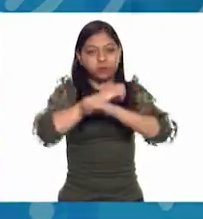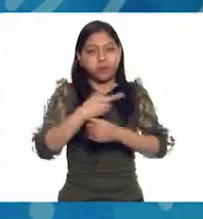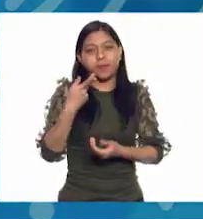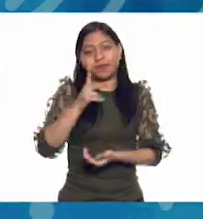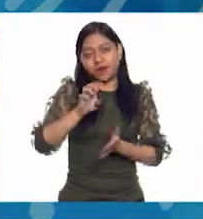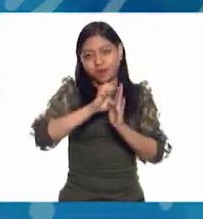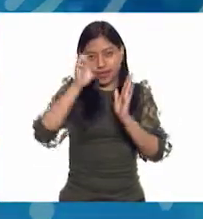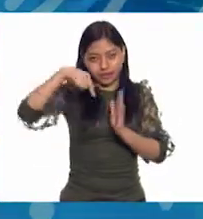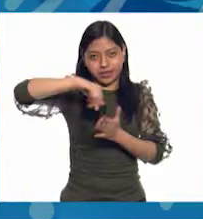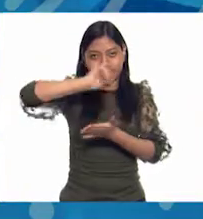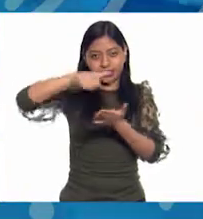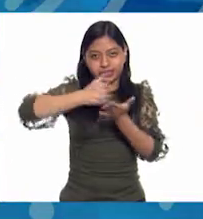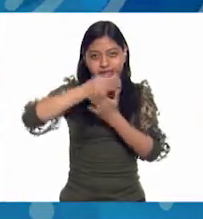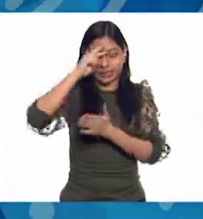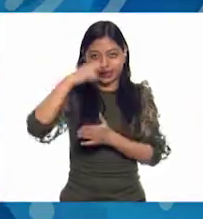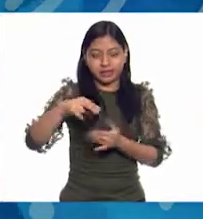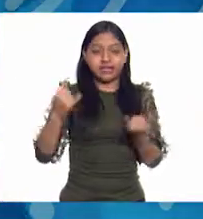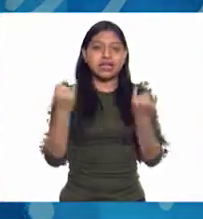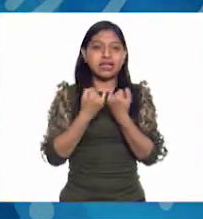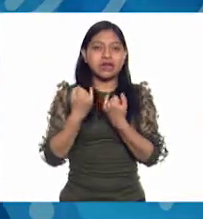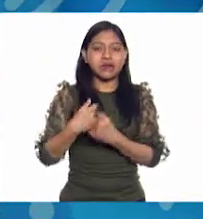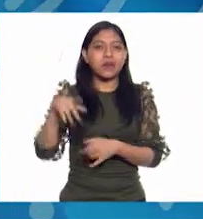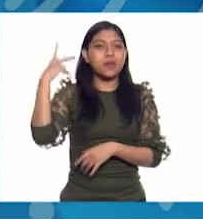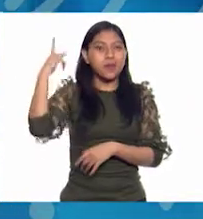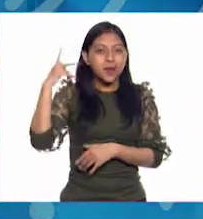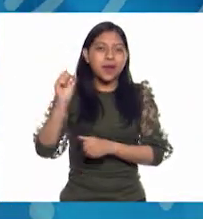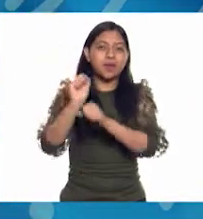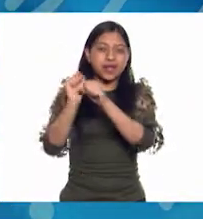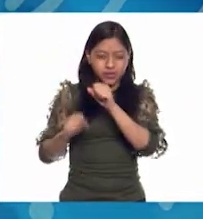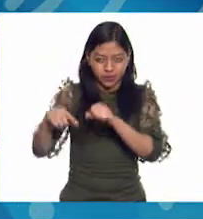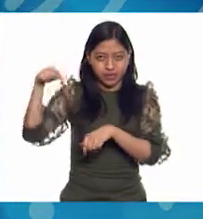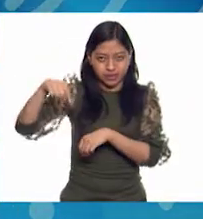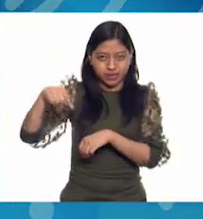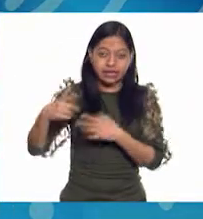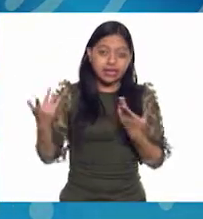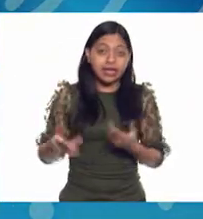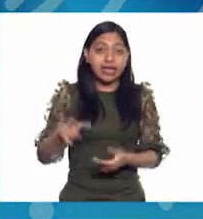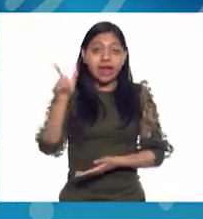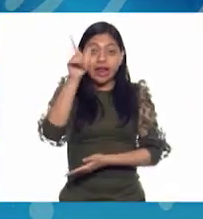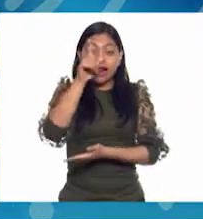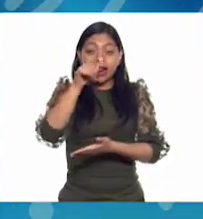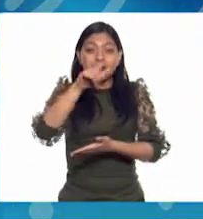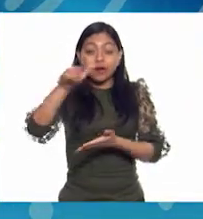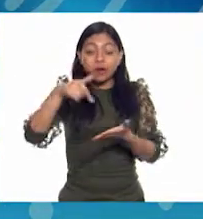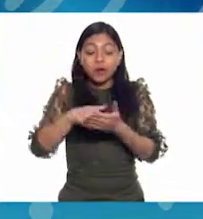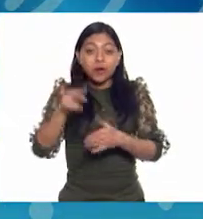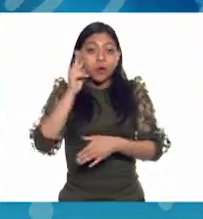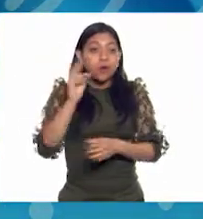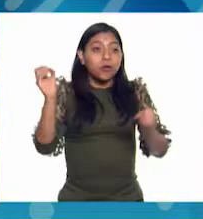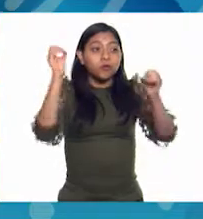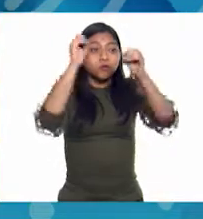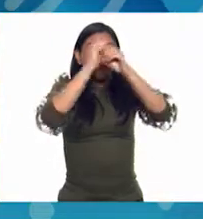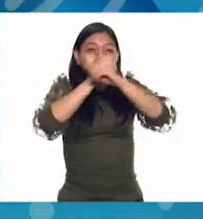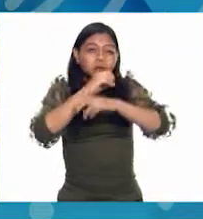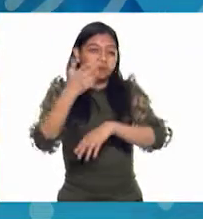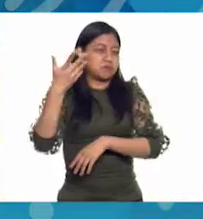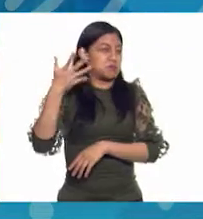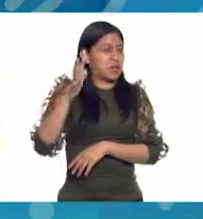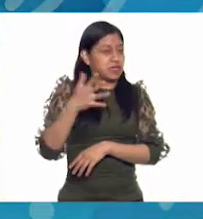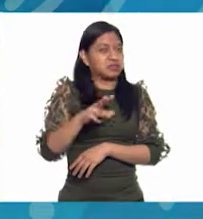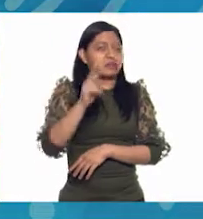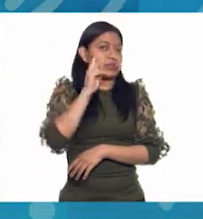Ciudad de México, Puebla, lugares más al sur, pues el oscurecimiento no va a ser muy significativo a simple